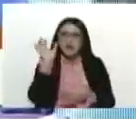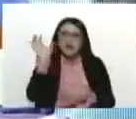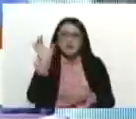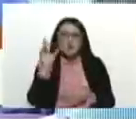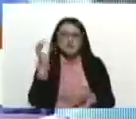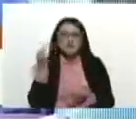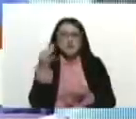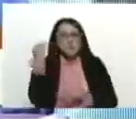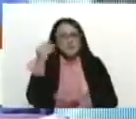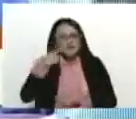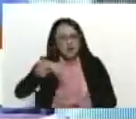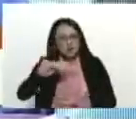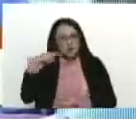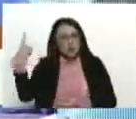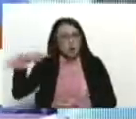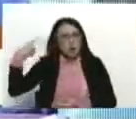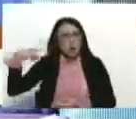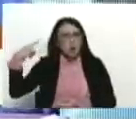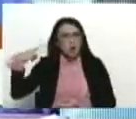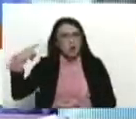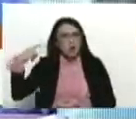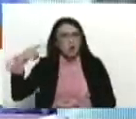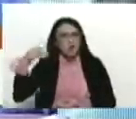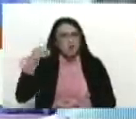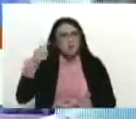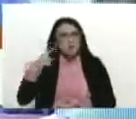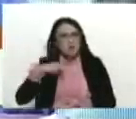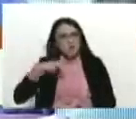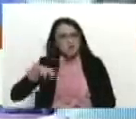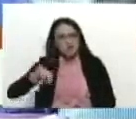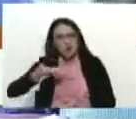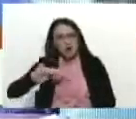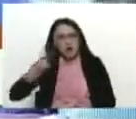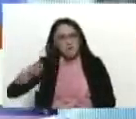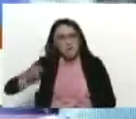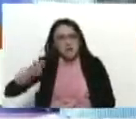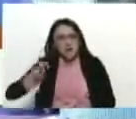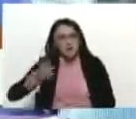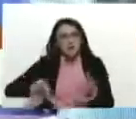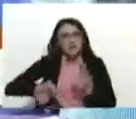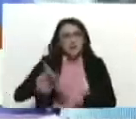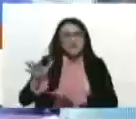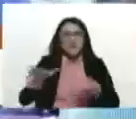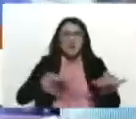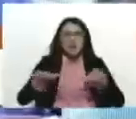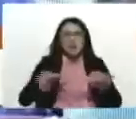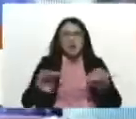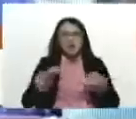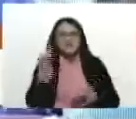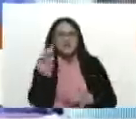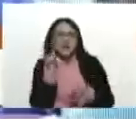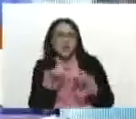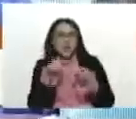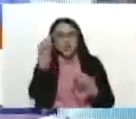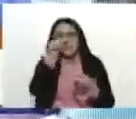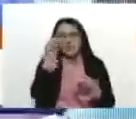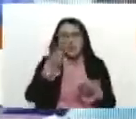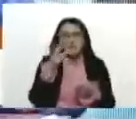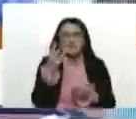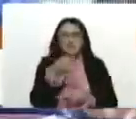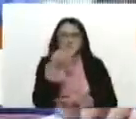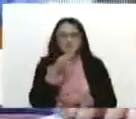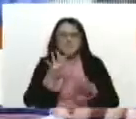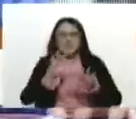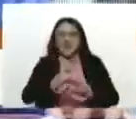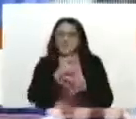locos Sí yo creo que nosotros caminamos caminamos salimos nos movilizamos un sábado un domingo a las tres de la tarde